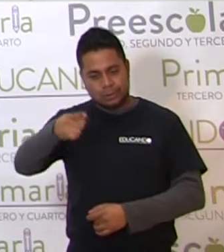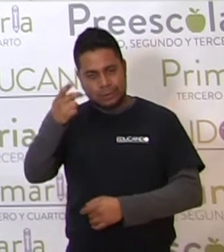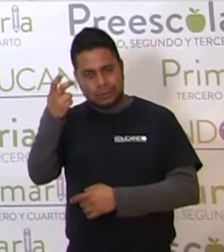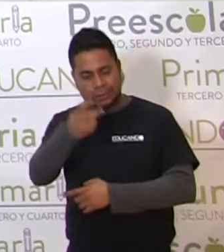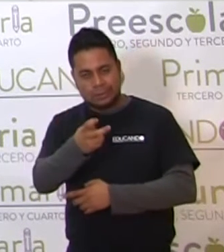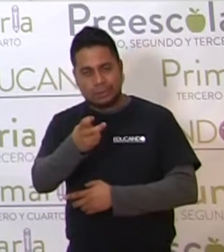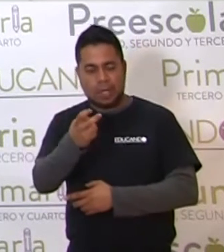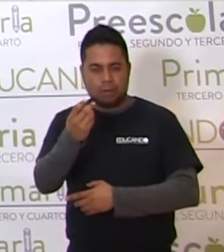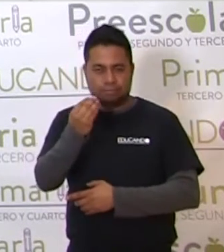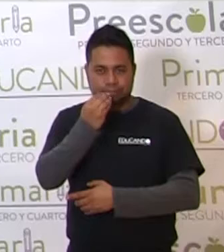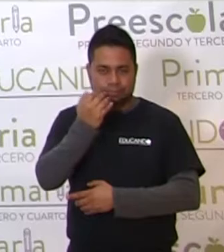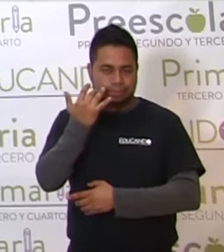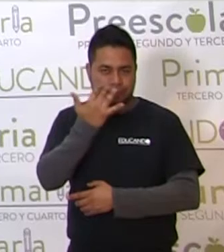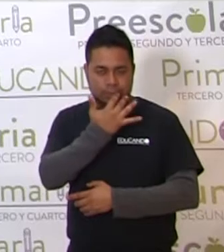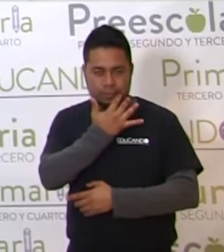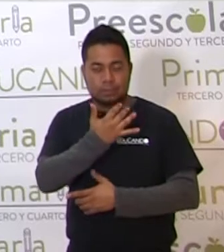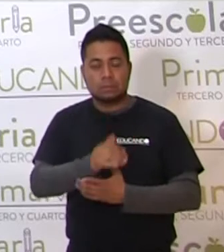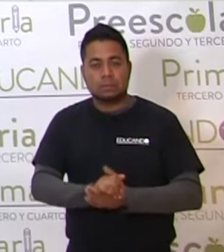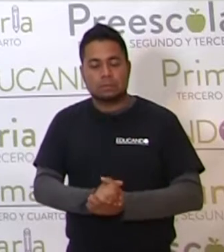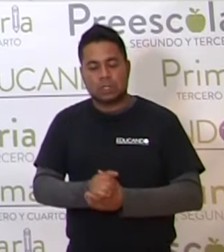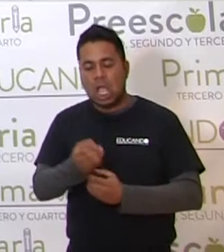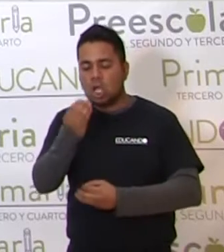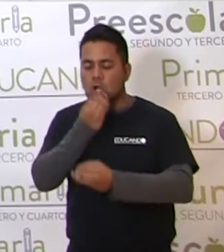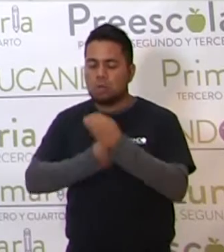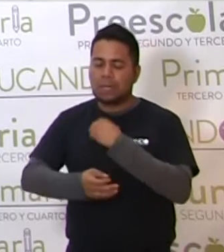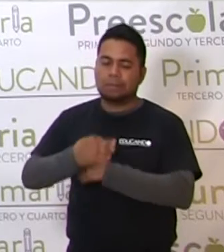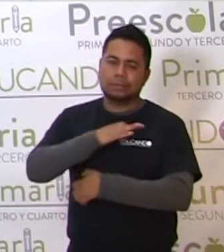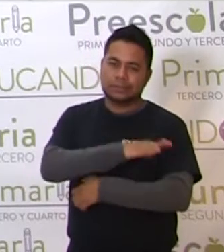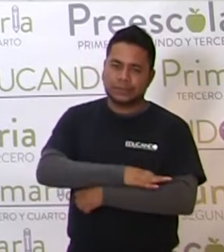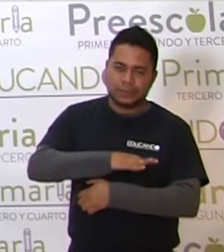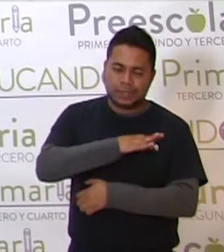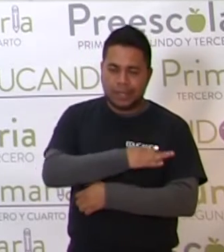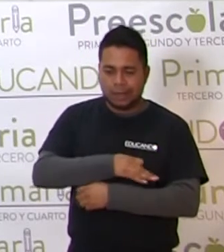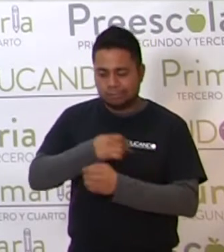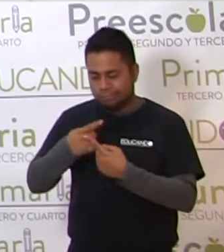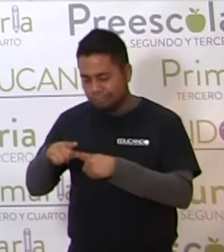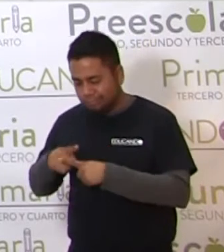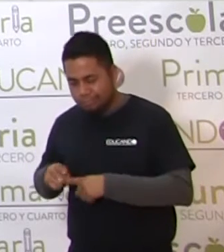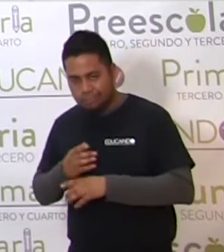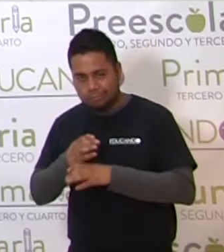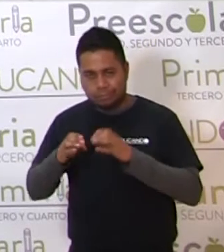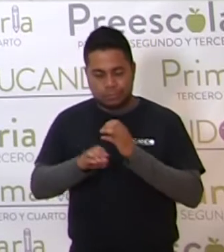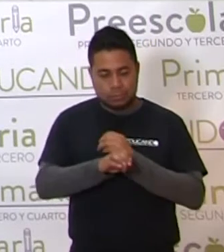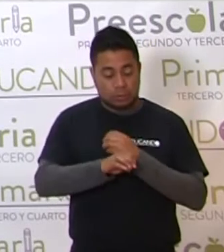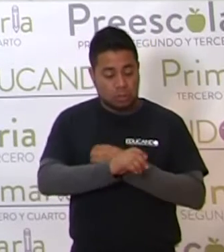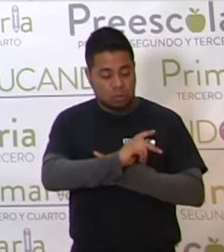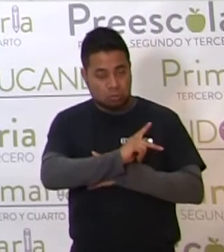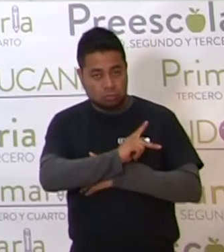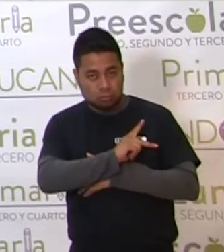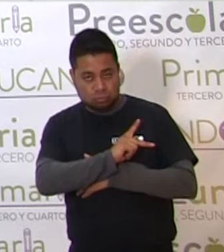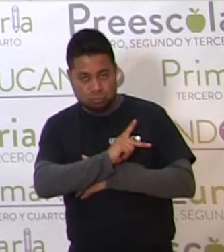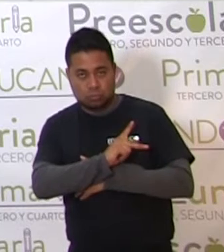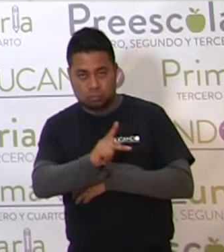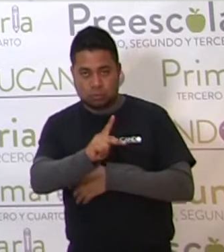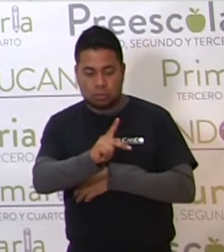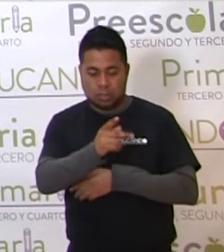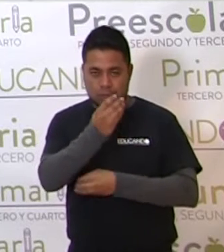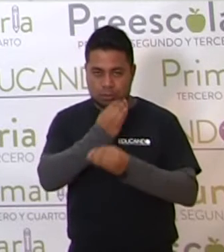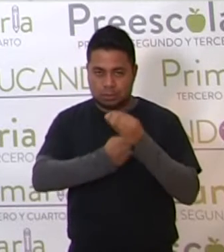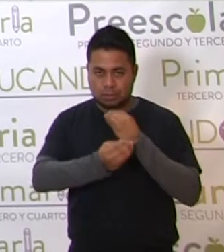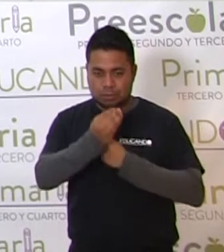sabrosa dice comíamos felices varias cosas todas ellas eran muy